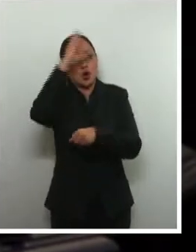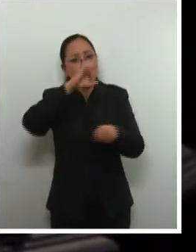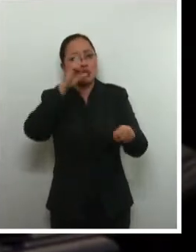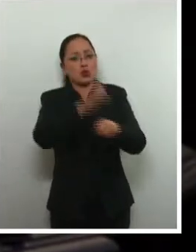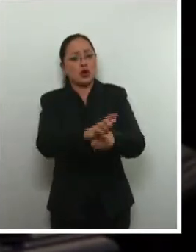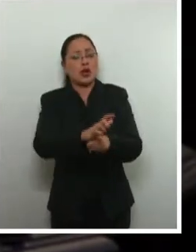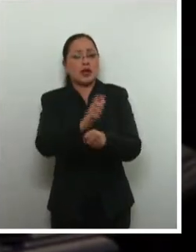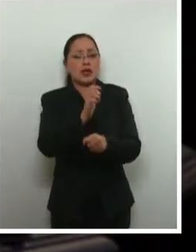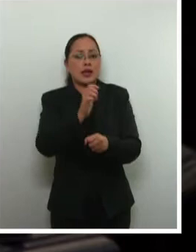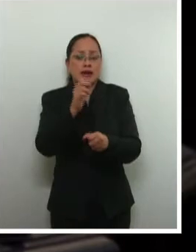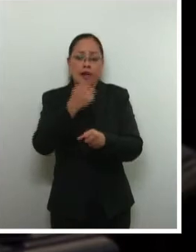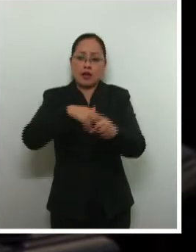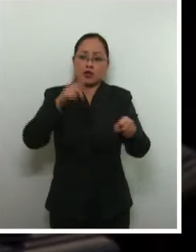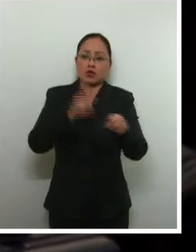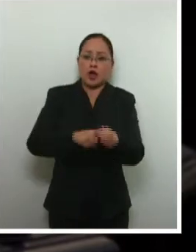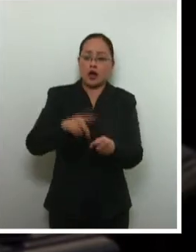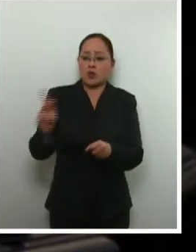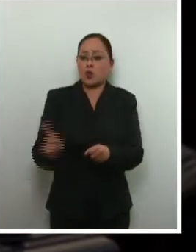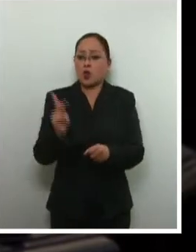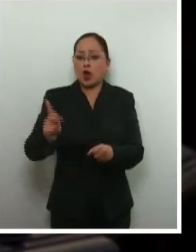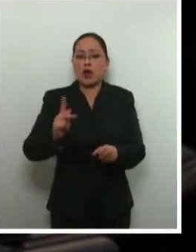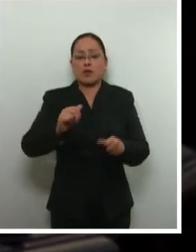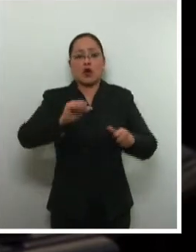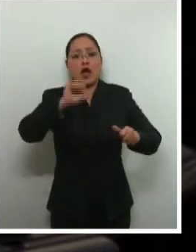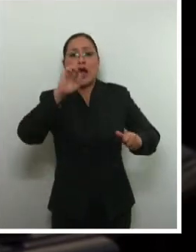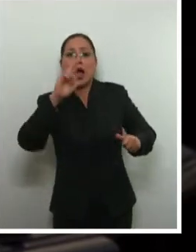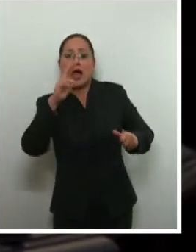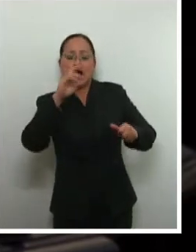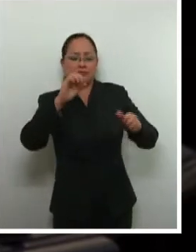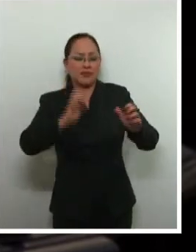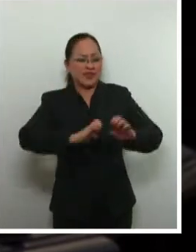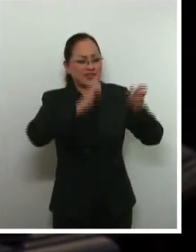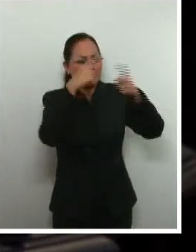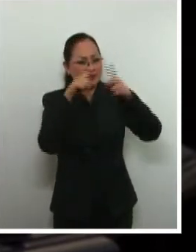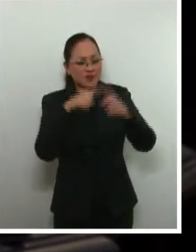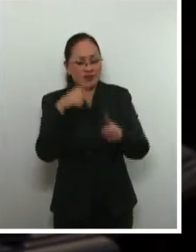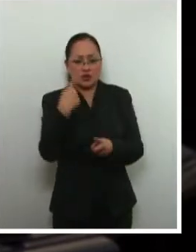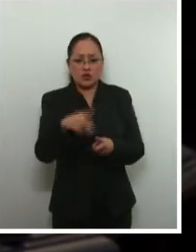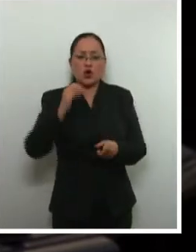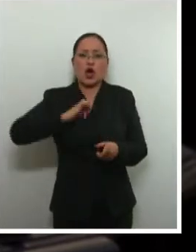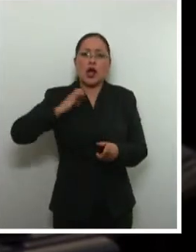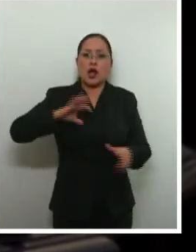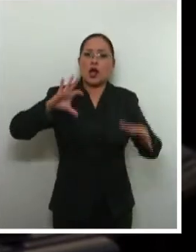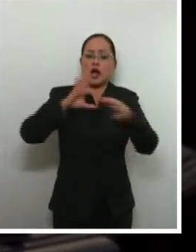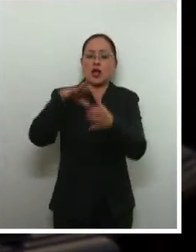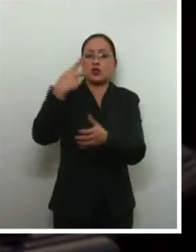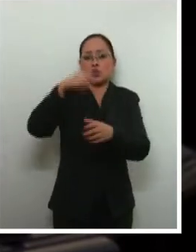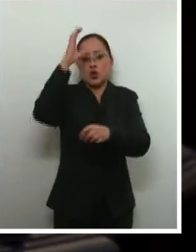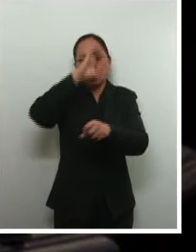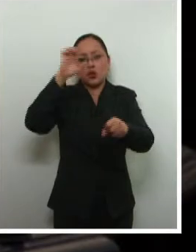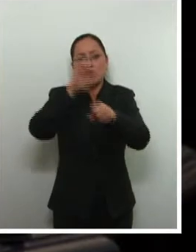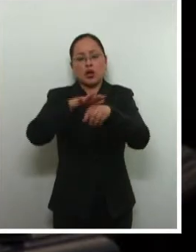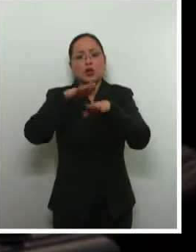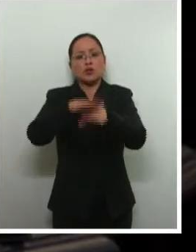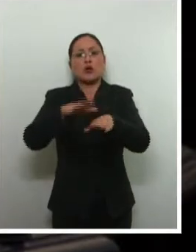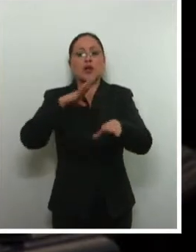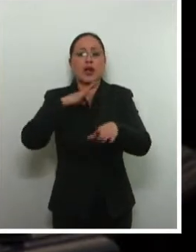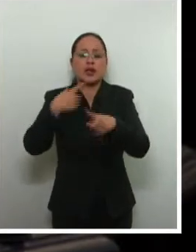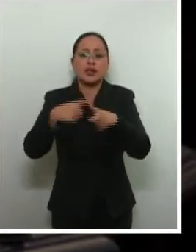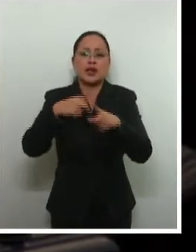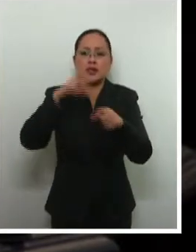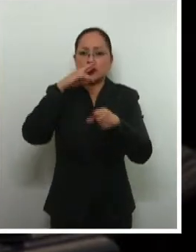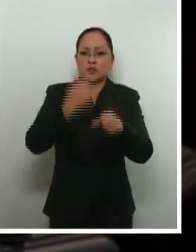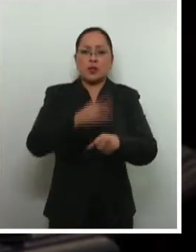cultural, natural, rural, arquitectónico y otros bienes culturales en uso y ocupación